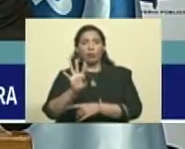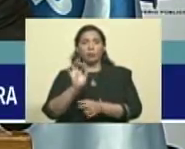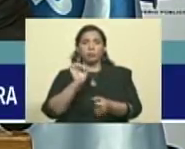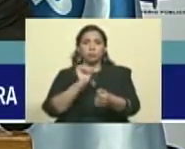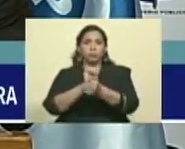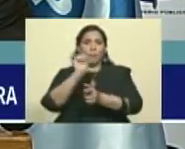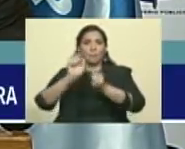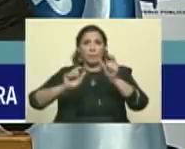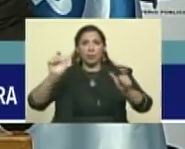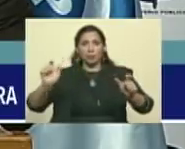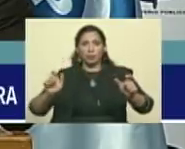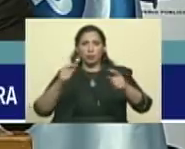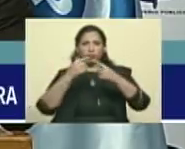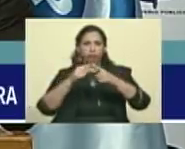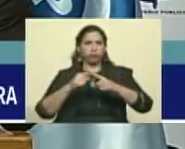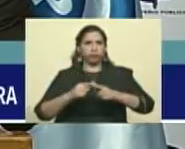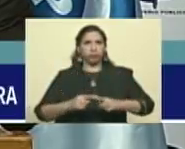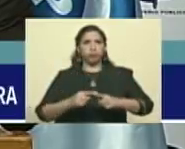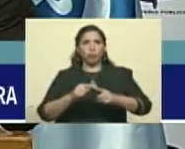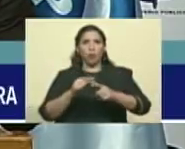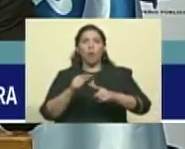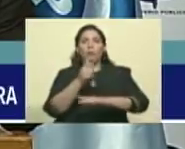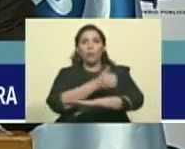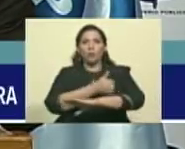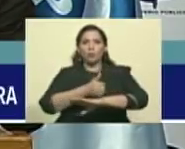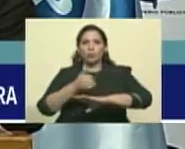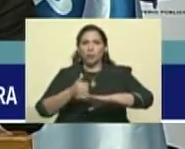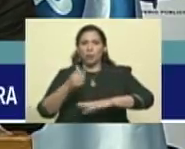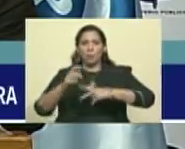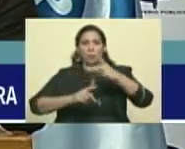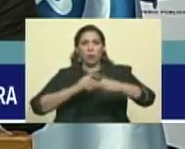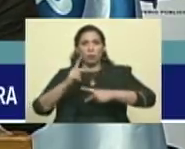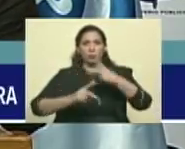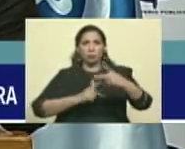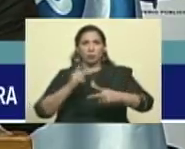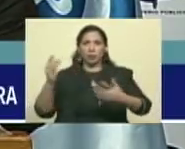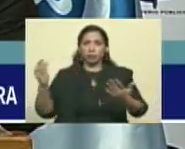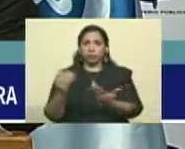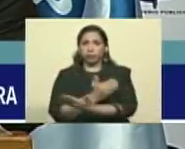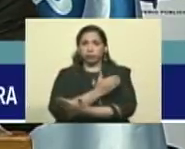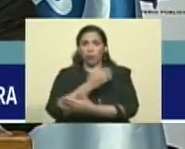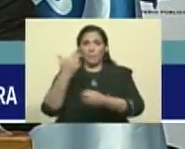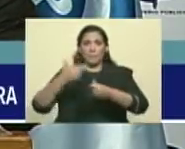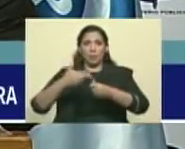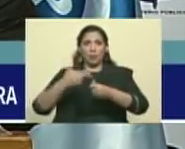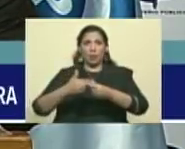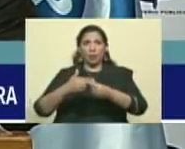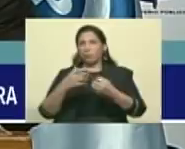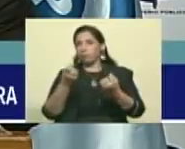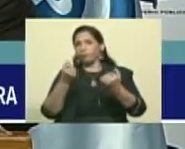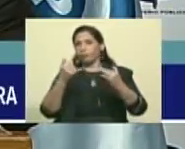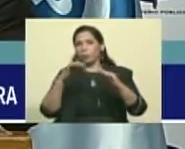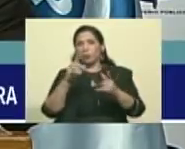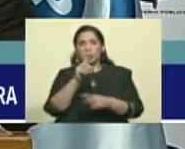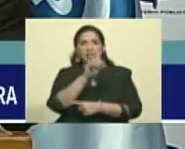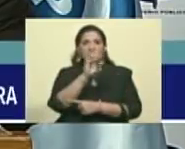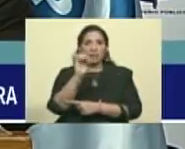la cifra de funcionarios procesados por la corrupción petrolera llega a la cifra récord de